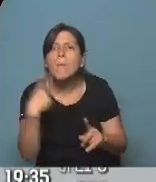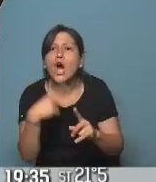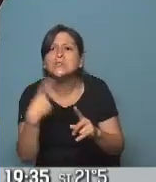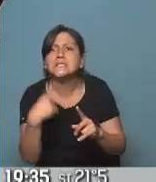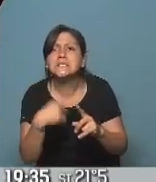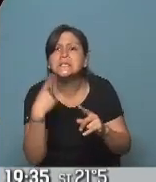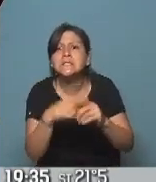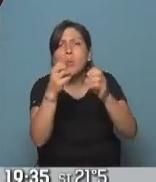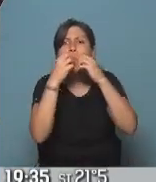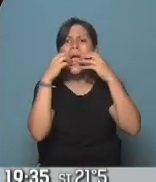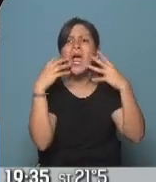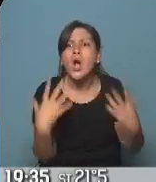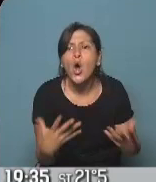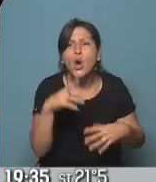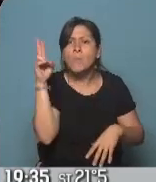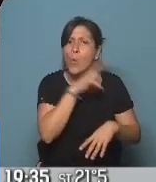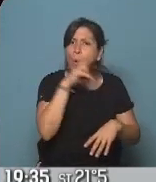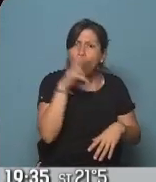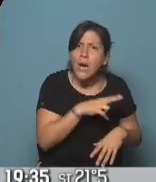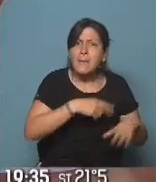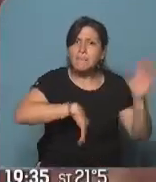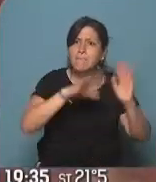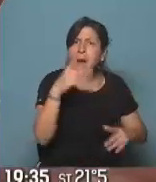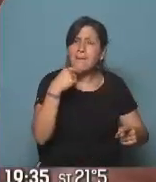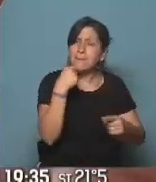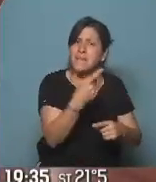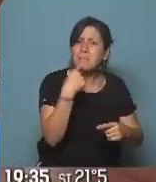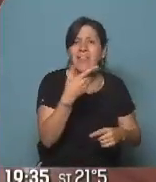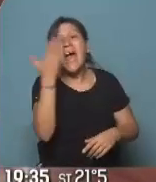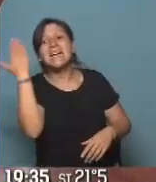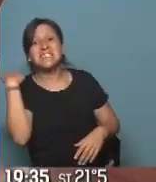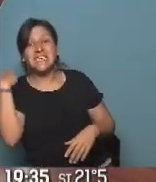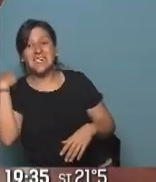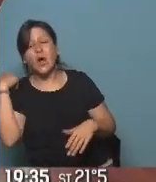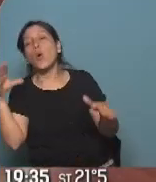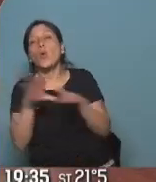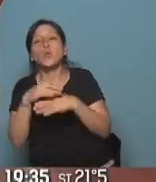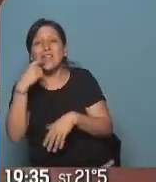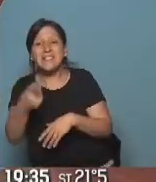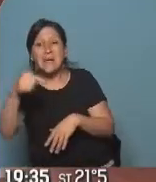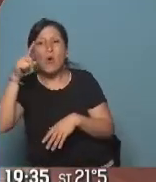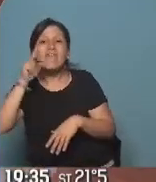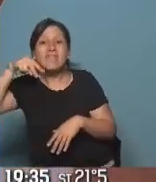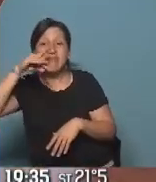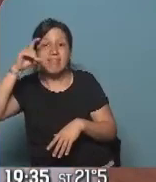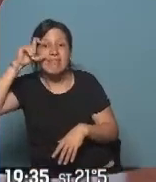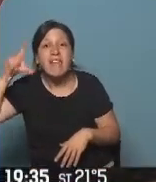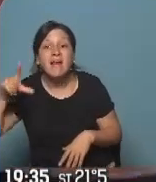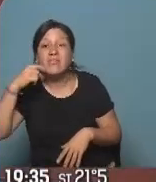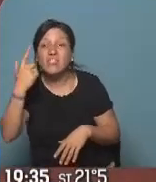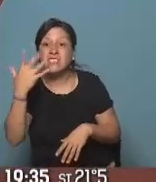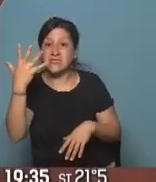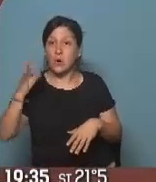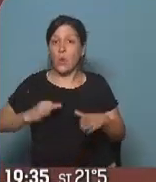pedir asesoramiento alarmante se conoció del indec está ayer lo decíamos aquí en el noticiero que durante los últimos cinco años más